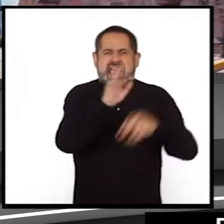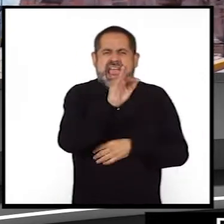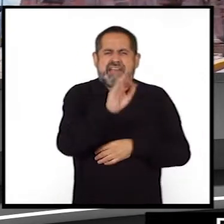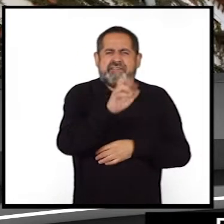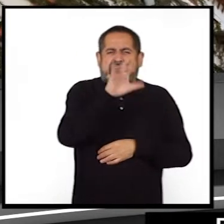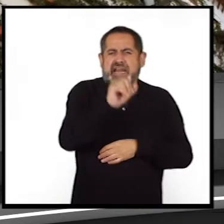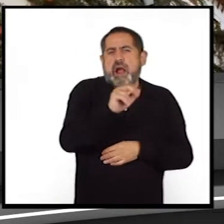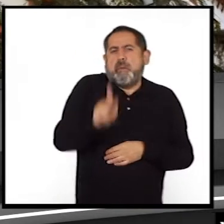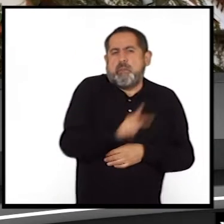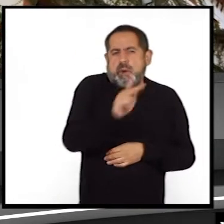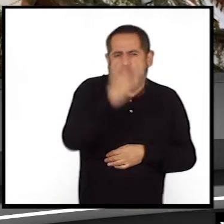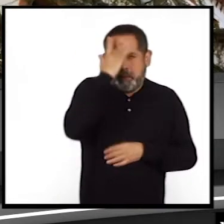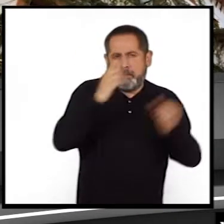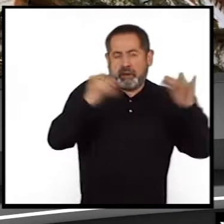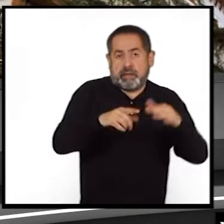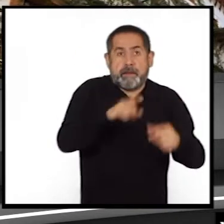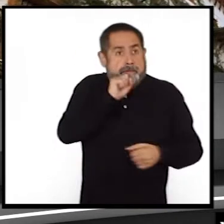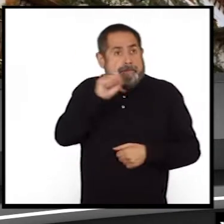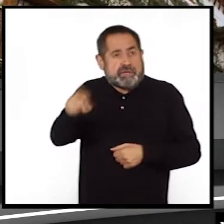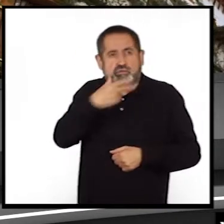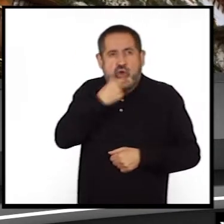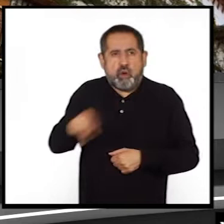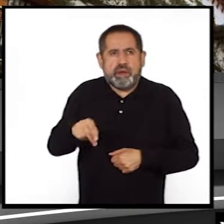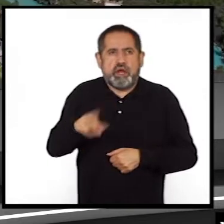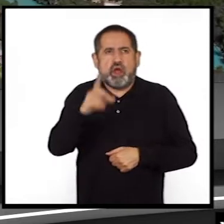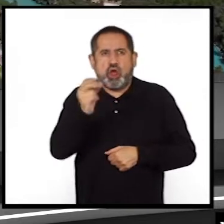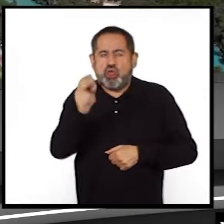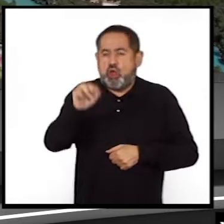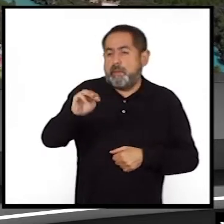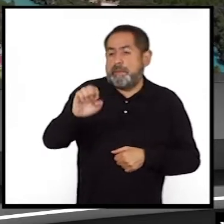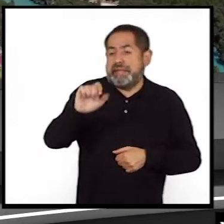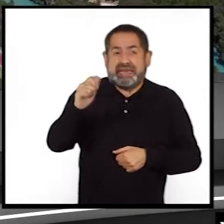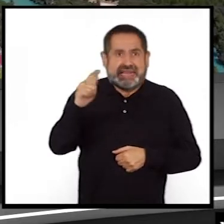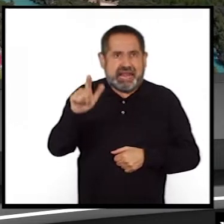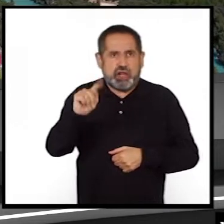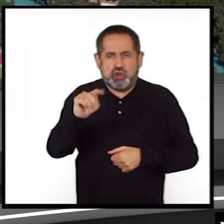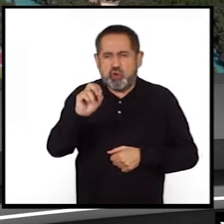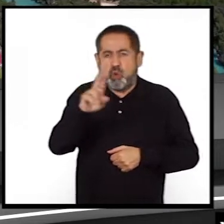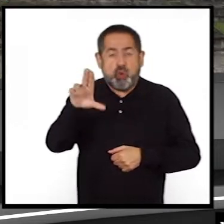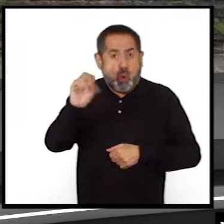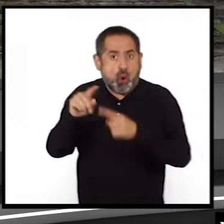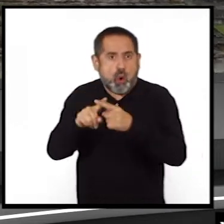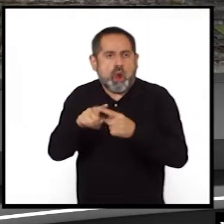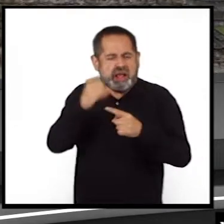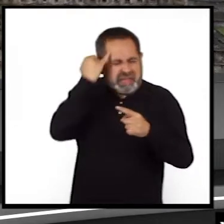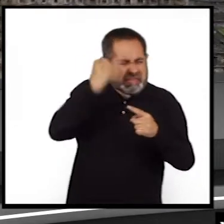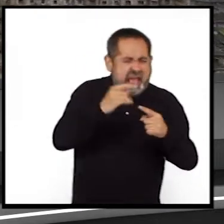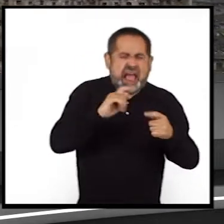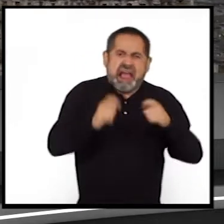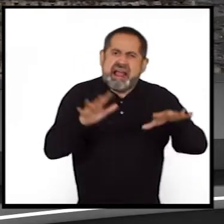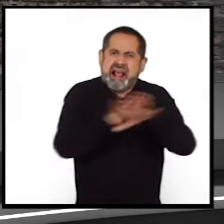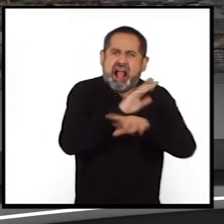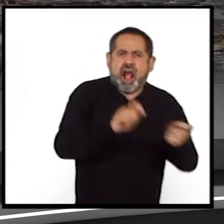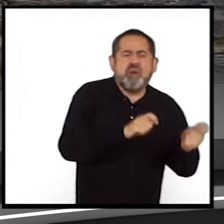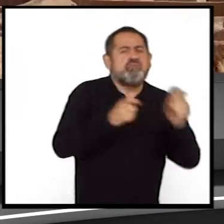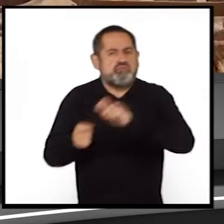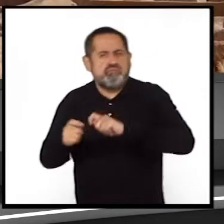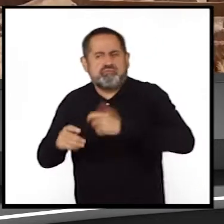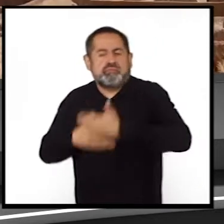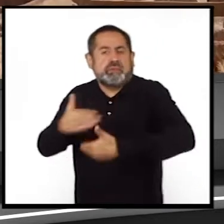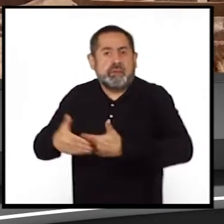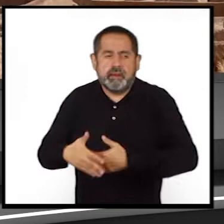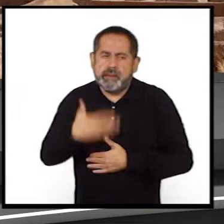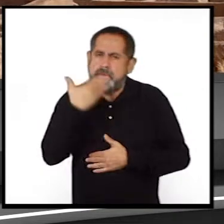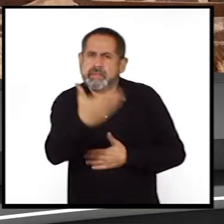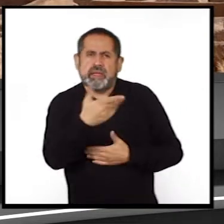de los Pueblos Mágicos, y que don Miguel Torruco Márquez, con esa visión que lo caracteriza, decidió transformar. Reconozco